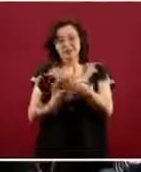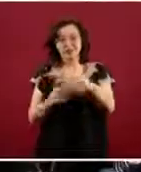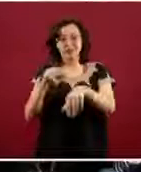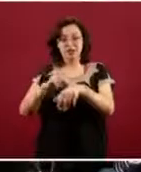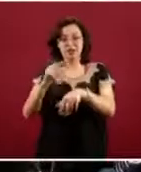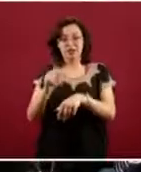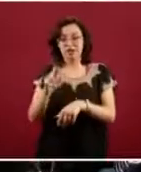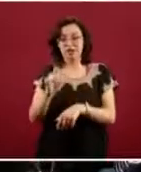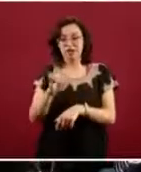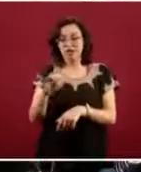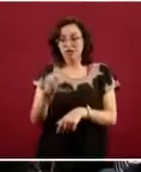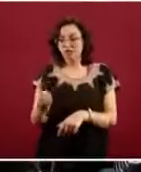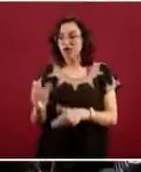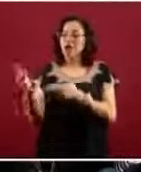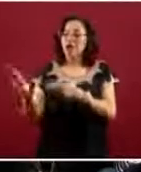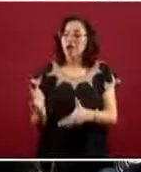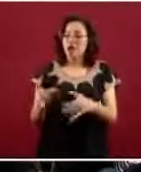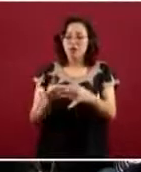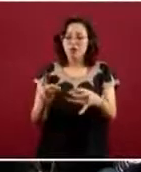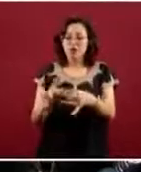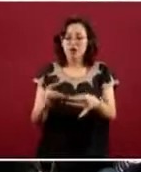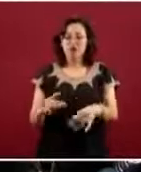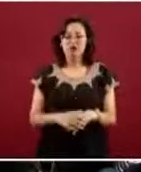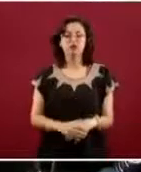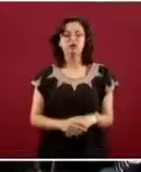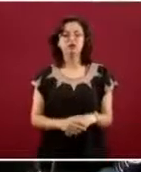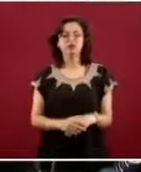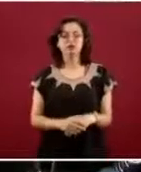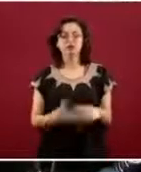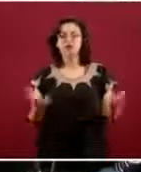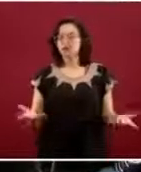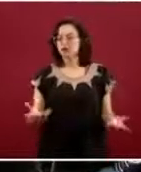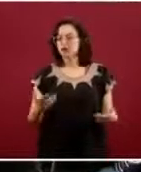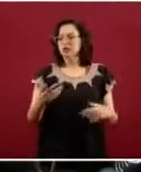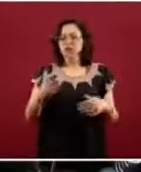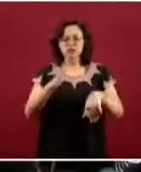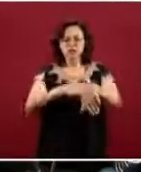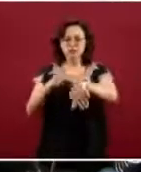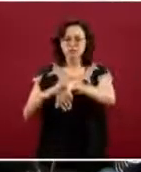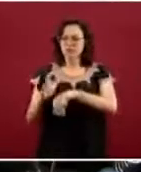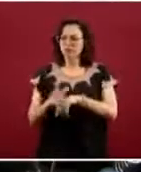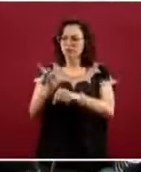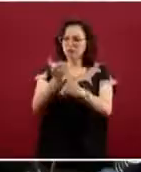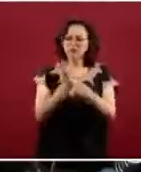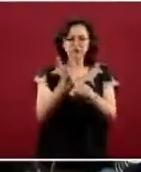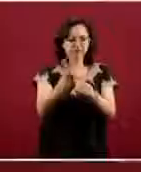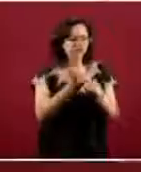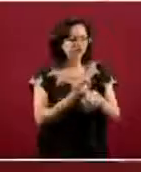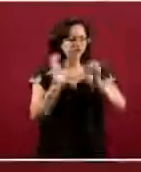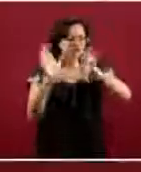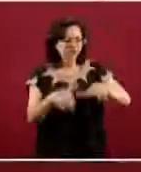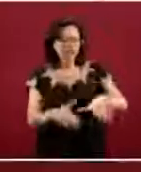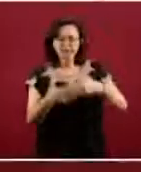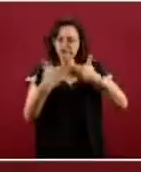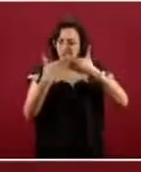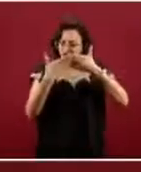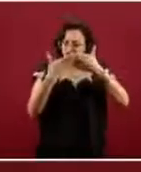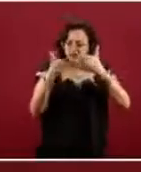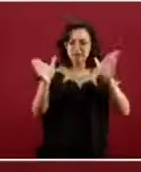respecto, ¿no? Sí, la convocatoria está abierta para todas las personas, no hay ningún tipo de